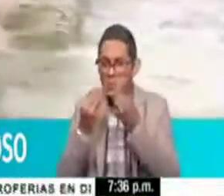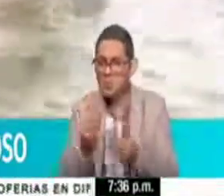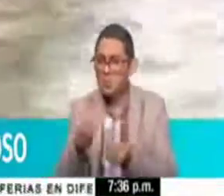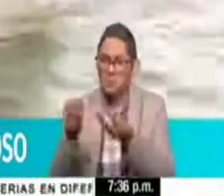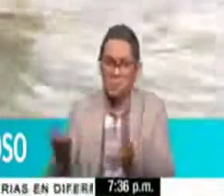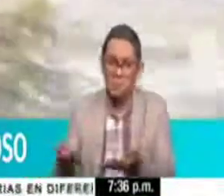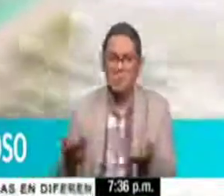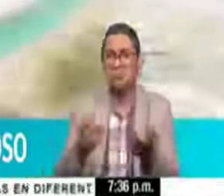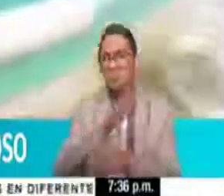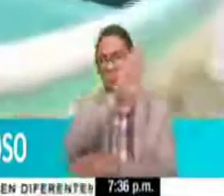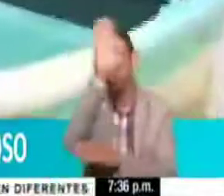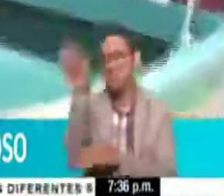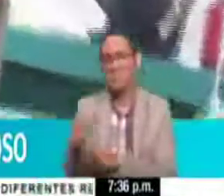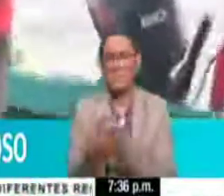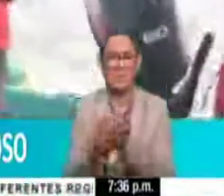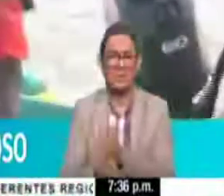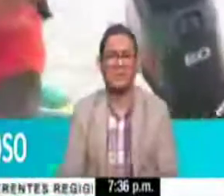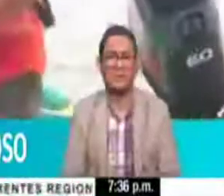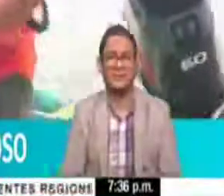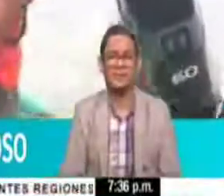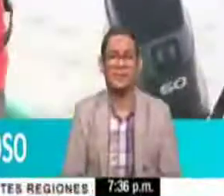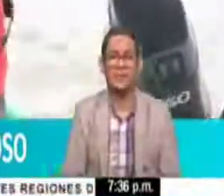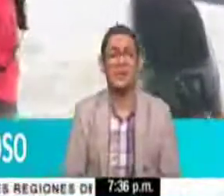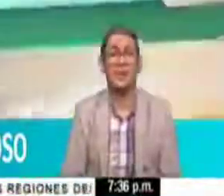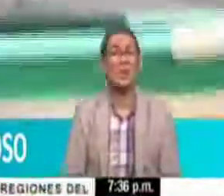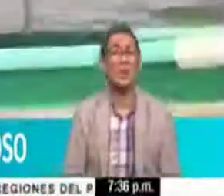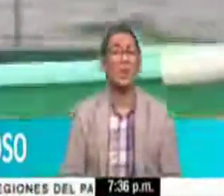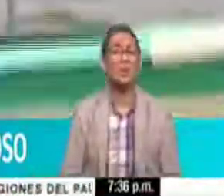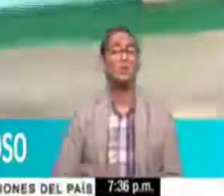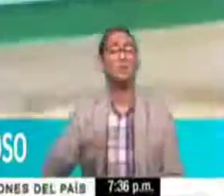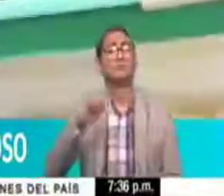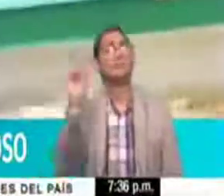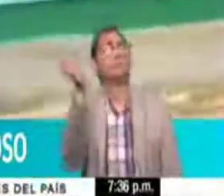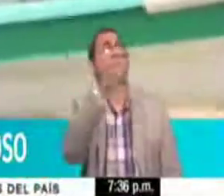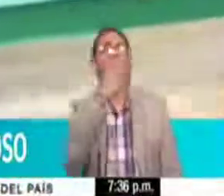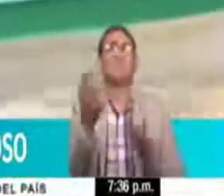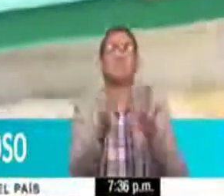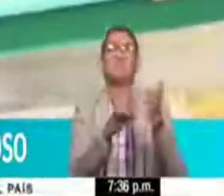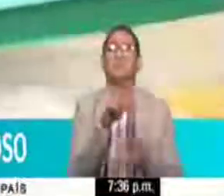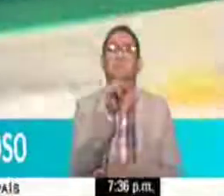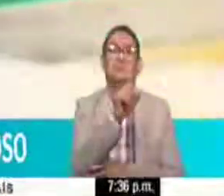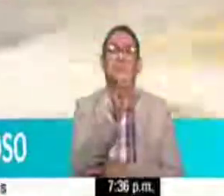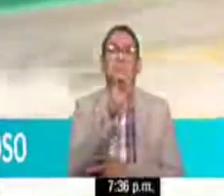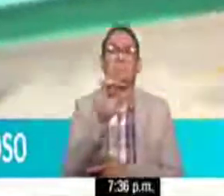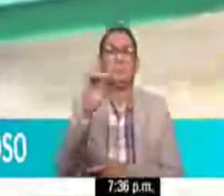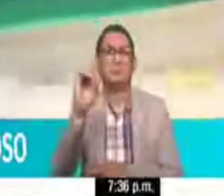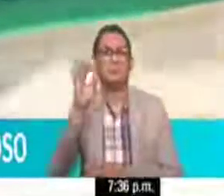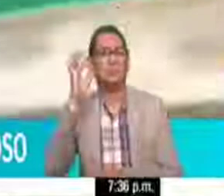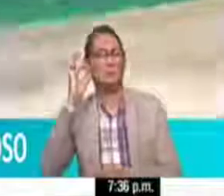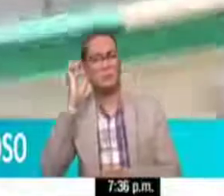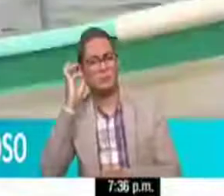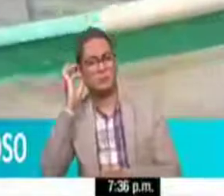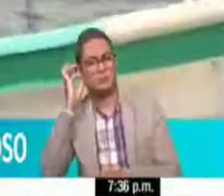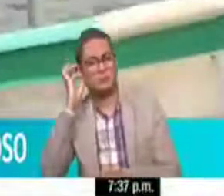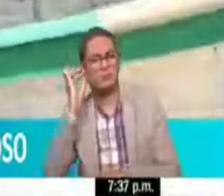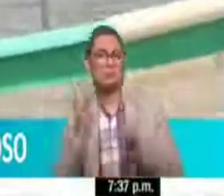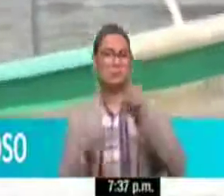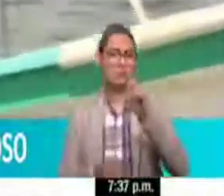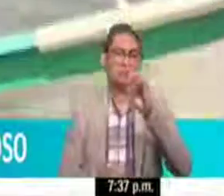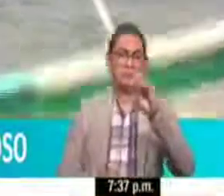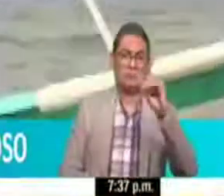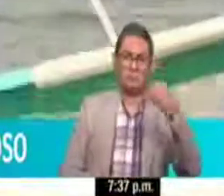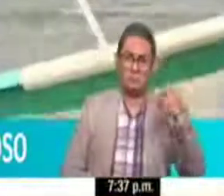la Fundación Mar Viva, hoy día unas 170 mujeres y 163 hombres han sido impactados con el